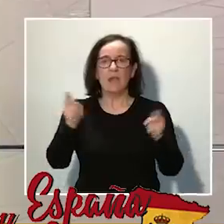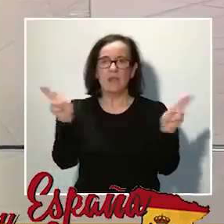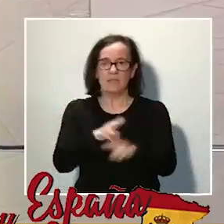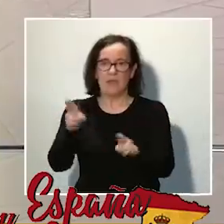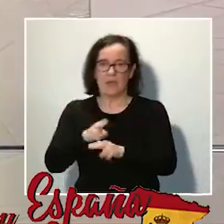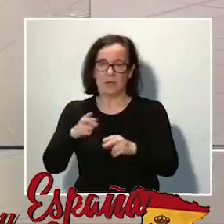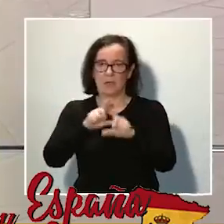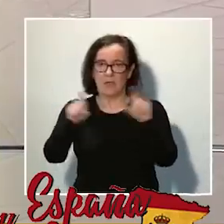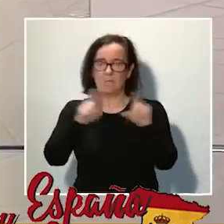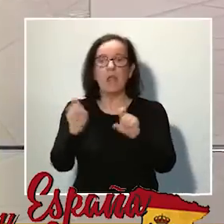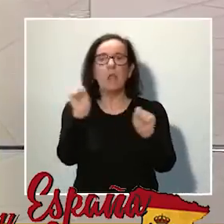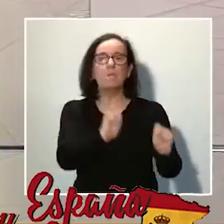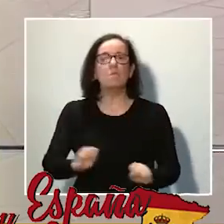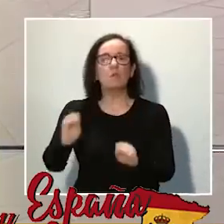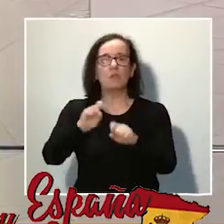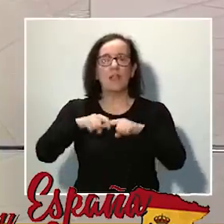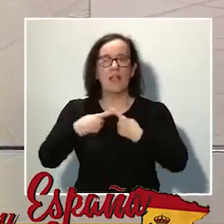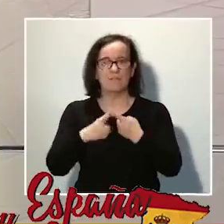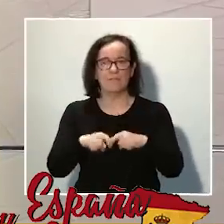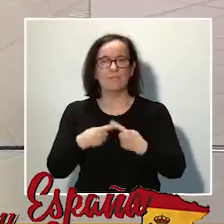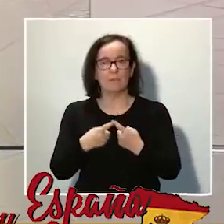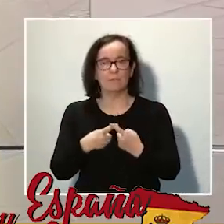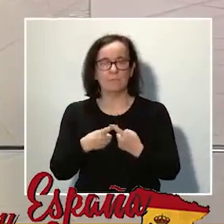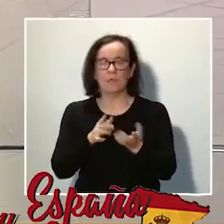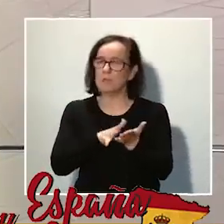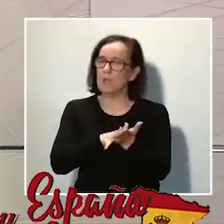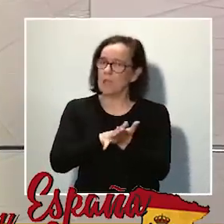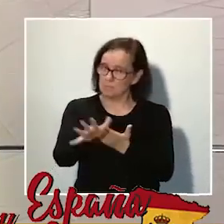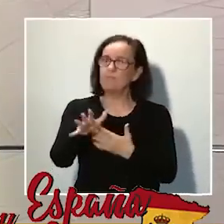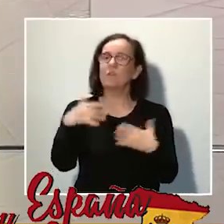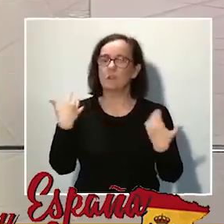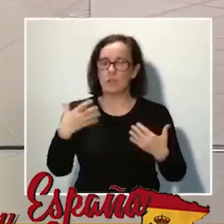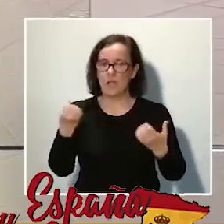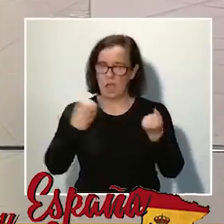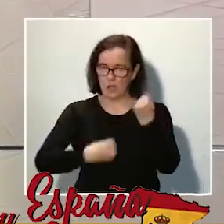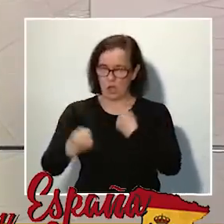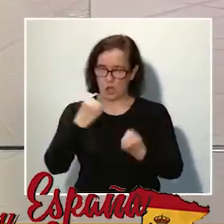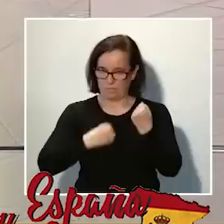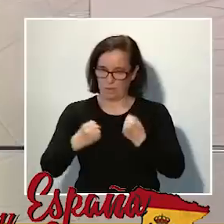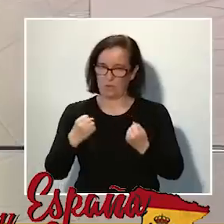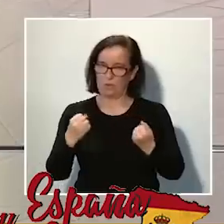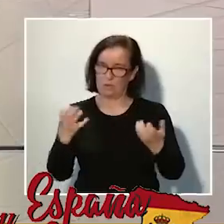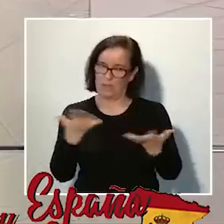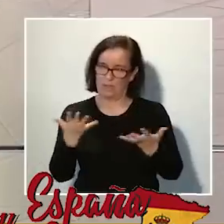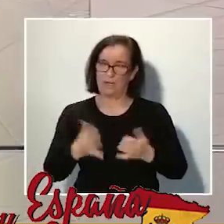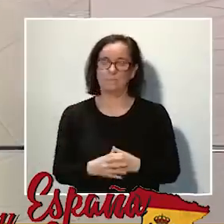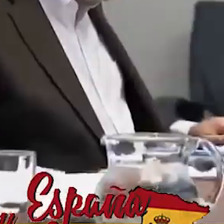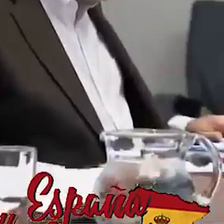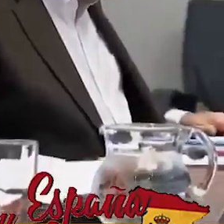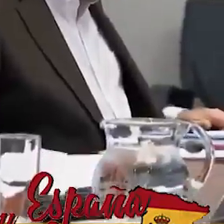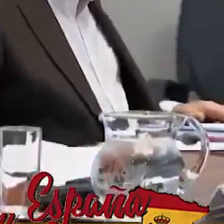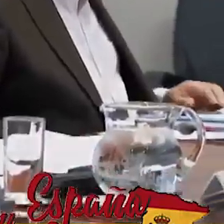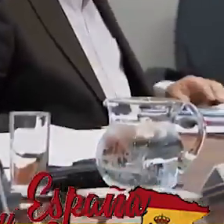con mesura, oiga, no para que nos hable del queroseno,